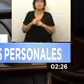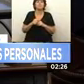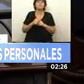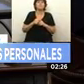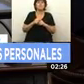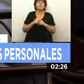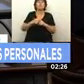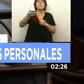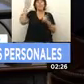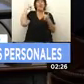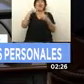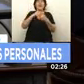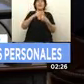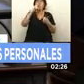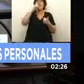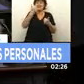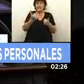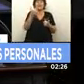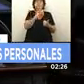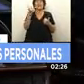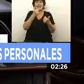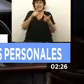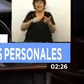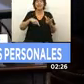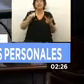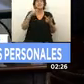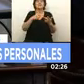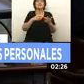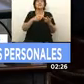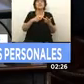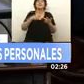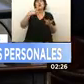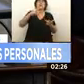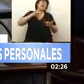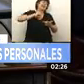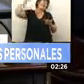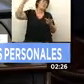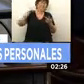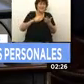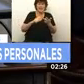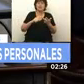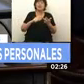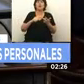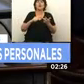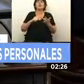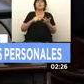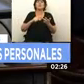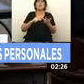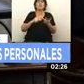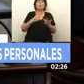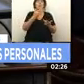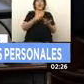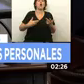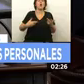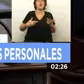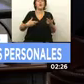los bastones largos en el 76 con la represión luego vino la hiper y el desastre económico de del del gobierno del